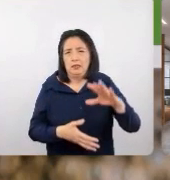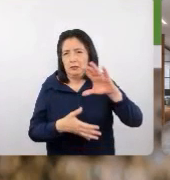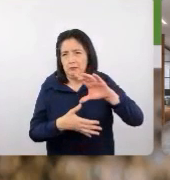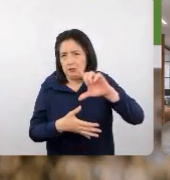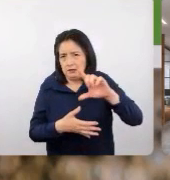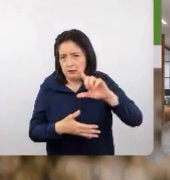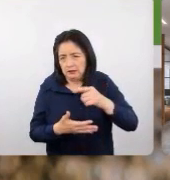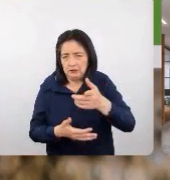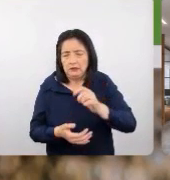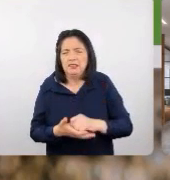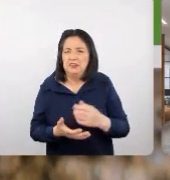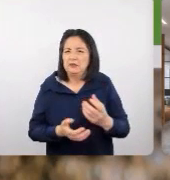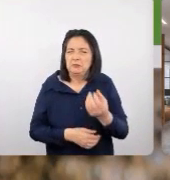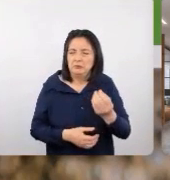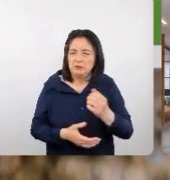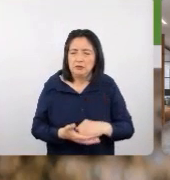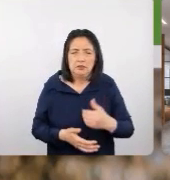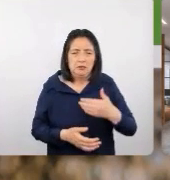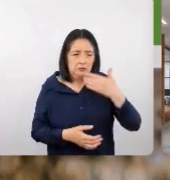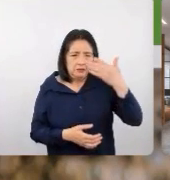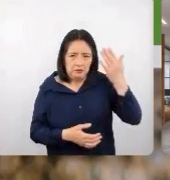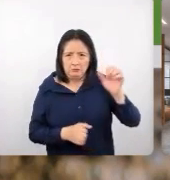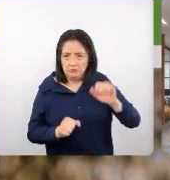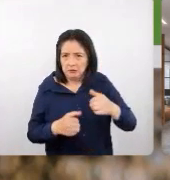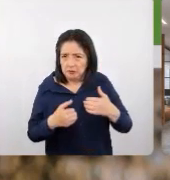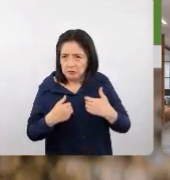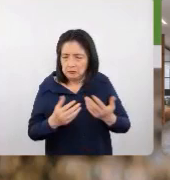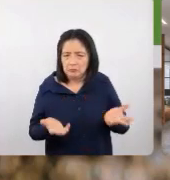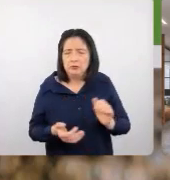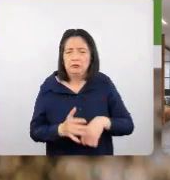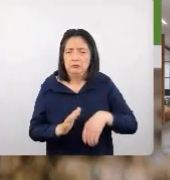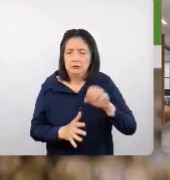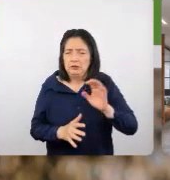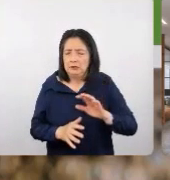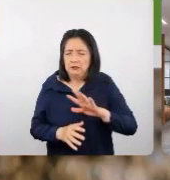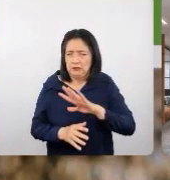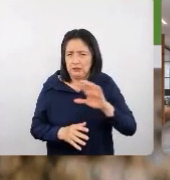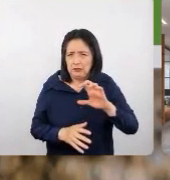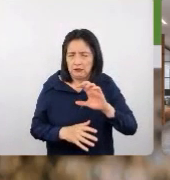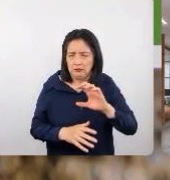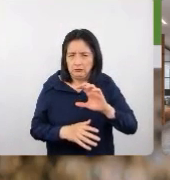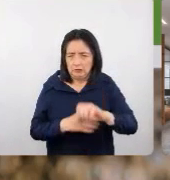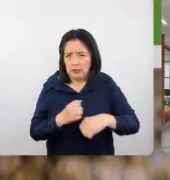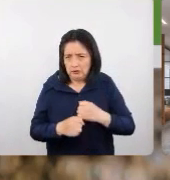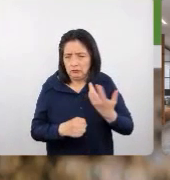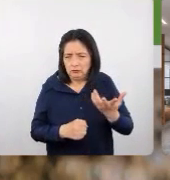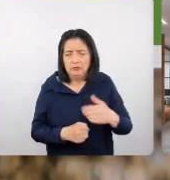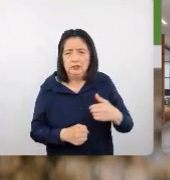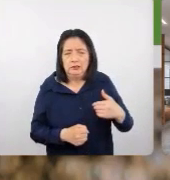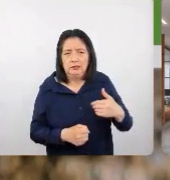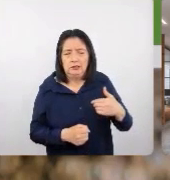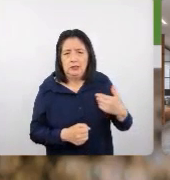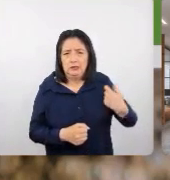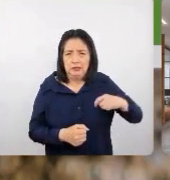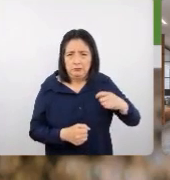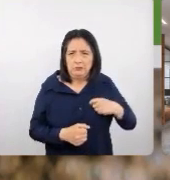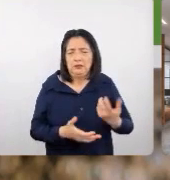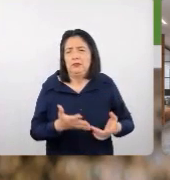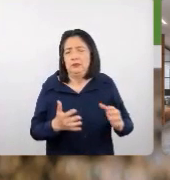porque precisamente los árabes tuvieron una presencia superior a los 500 años en España. De hecho, toda la parte del